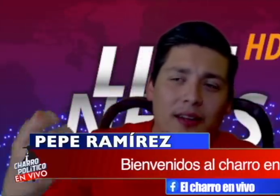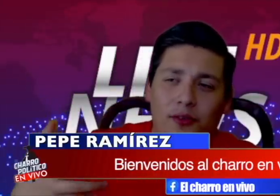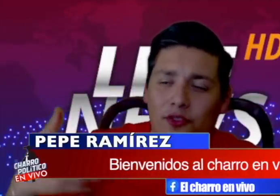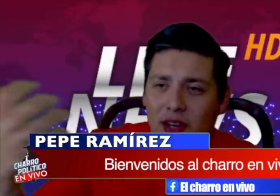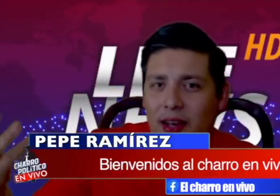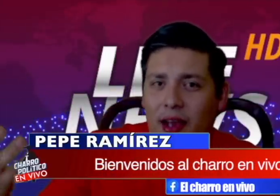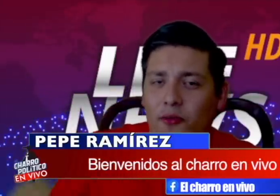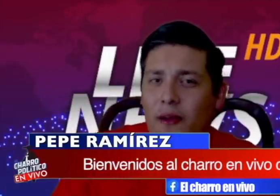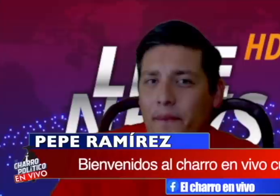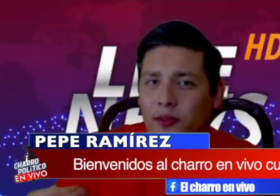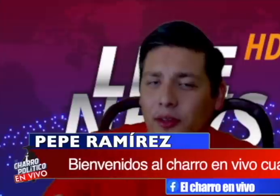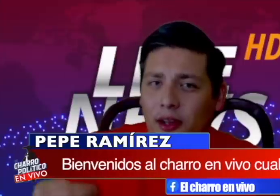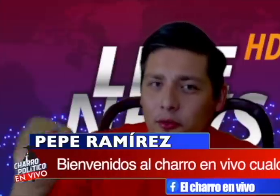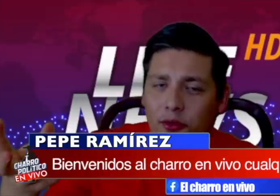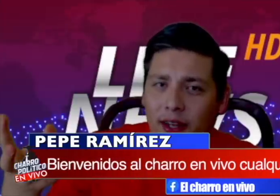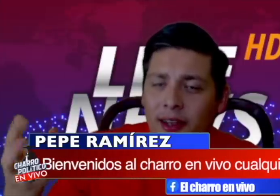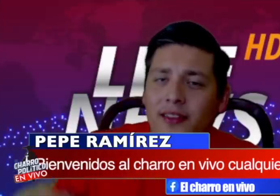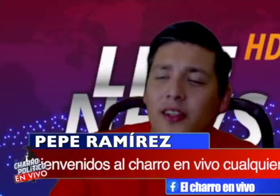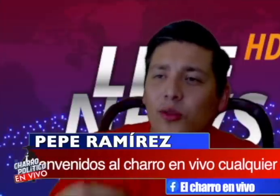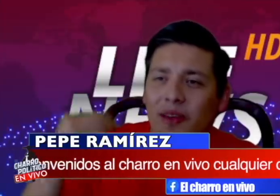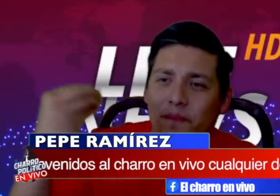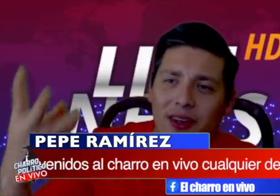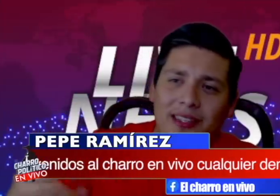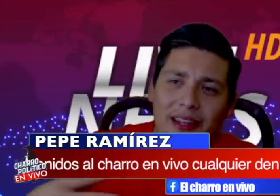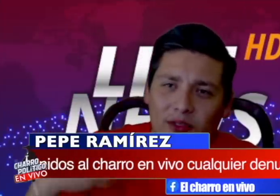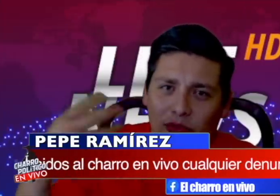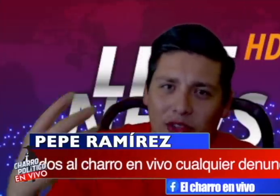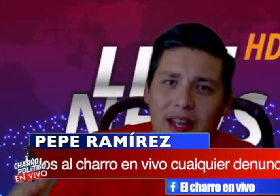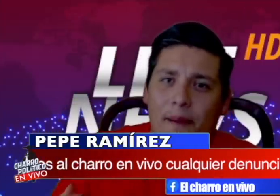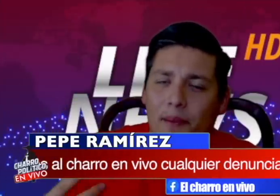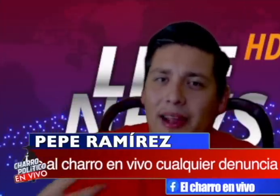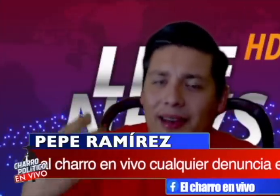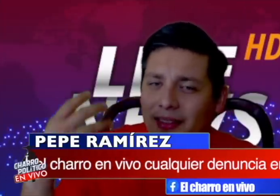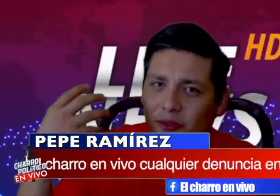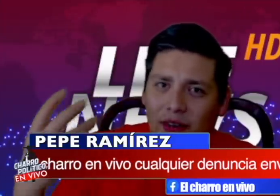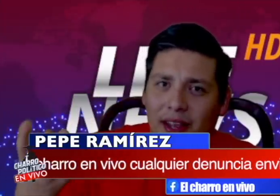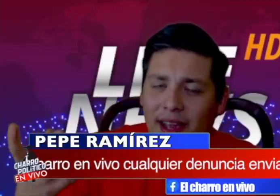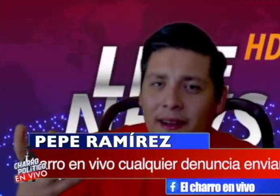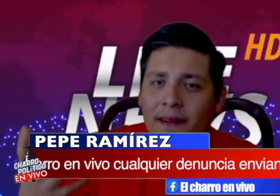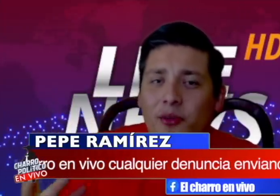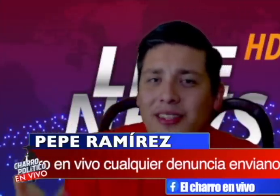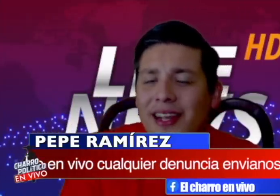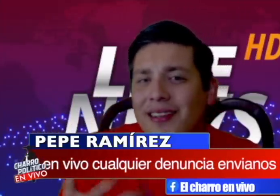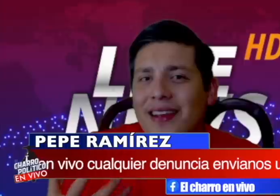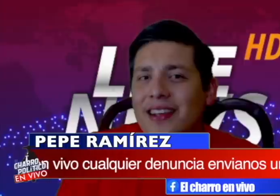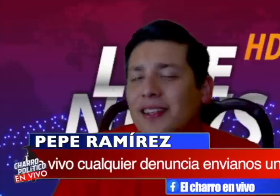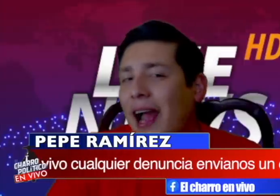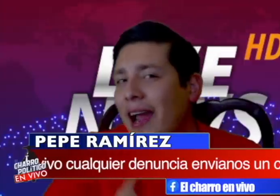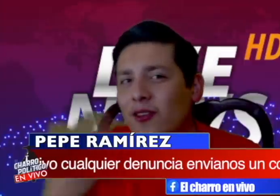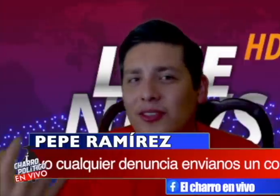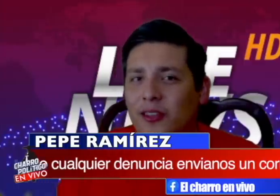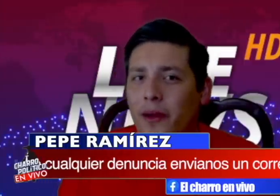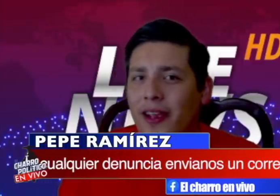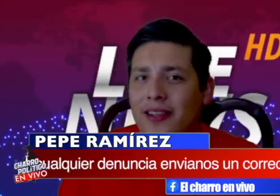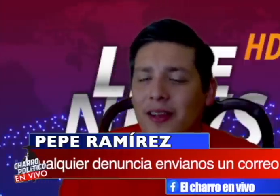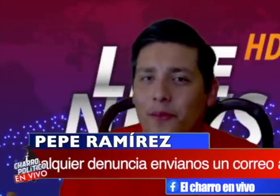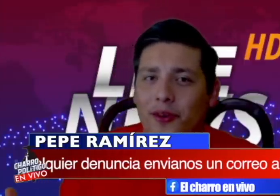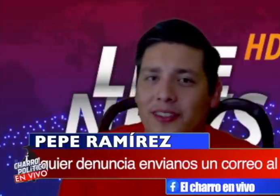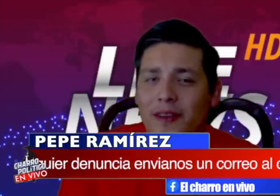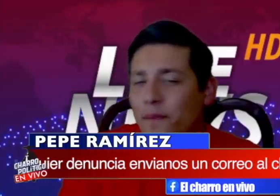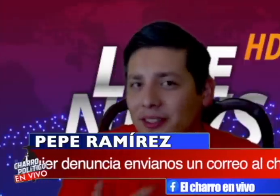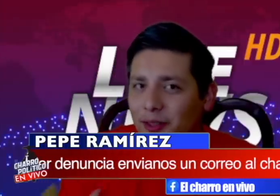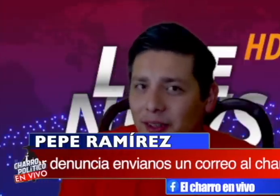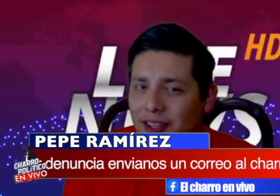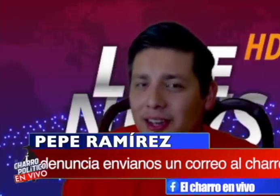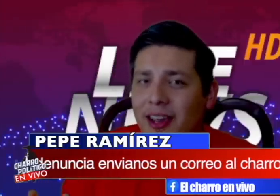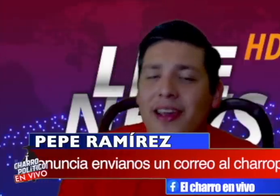persona cochina, una persona burra, si tú te pones a discutir y a pelearte con ella, pues ella tiene años de experiencia